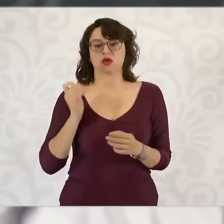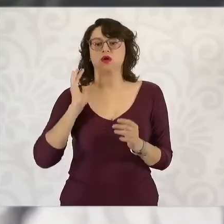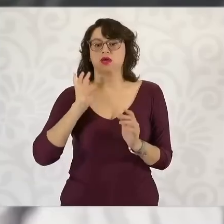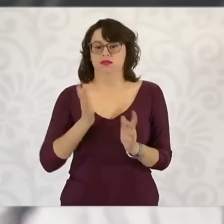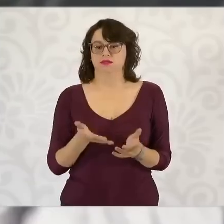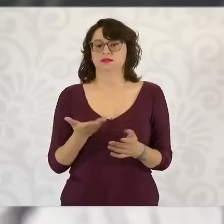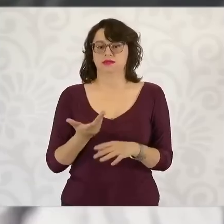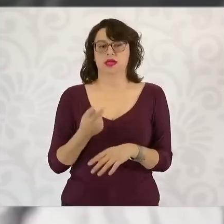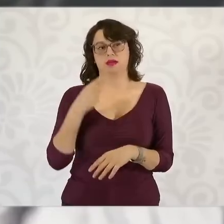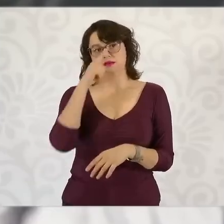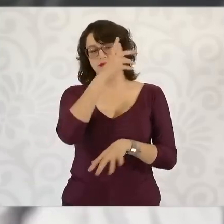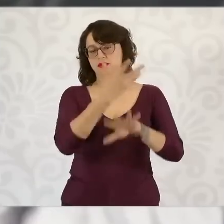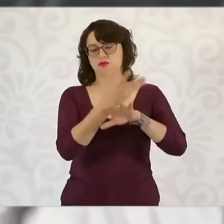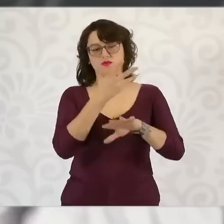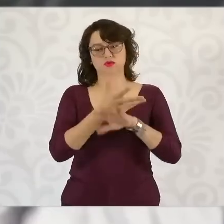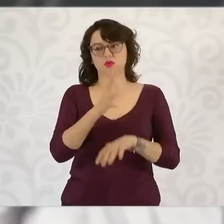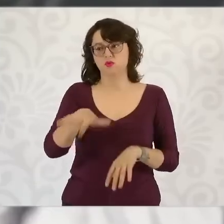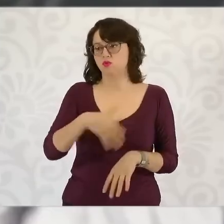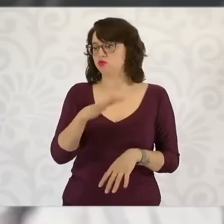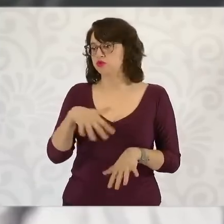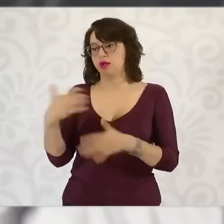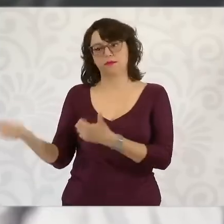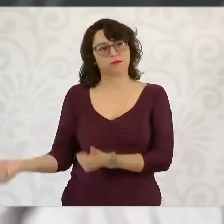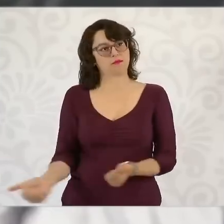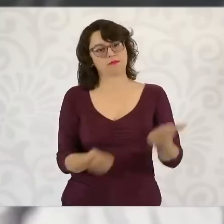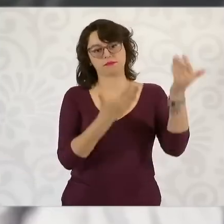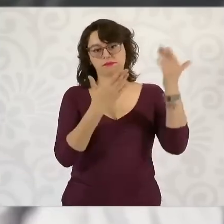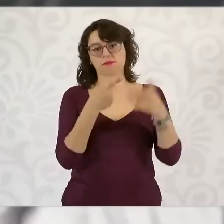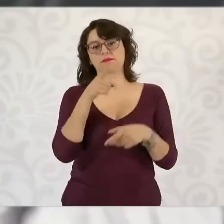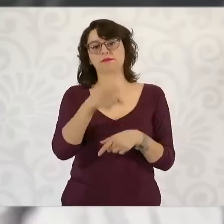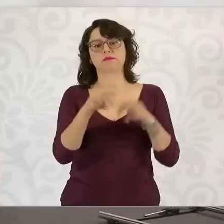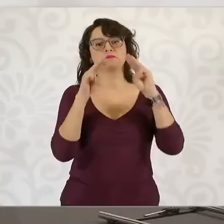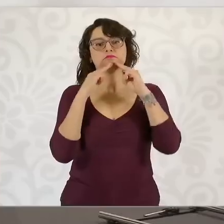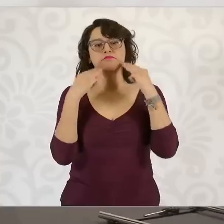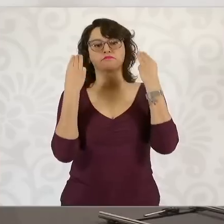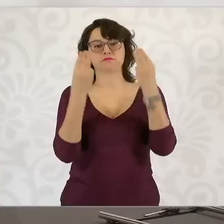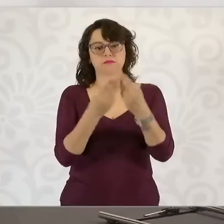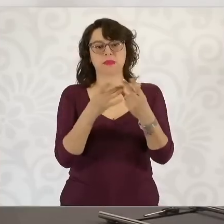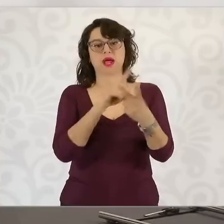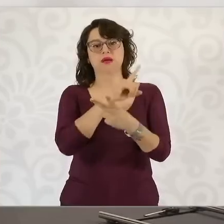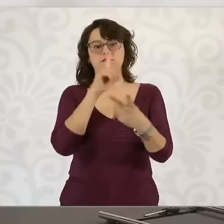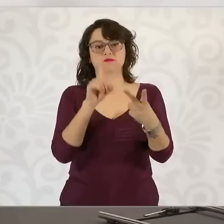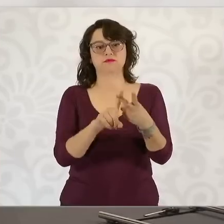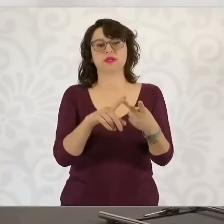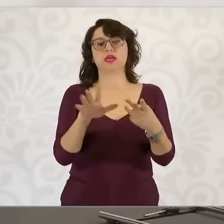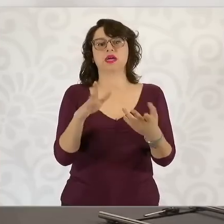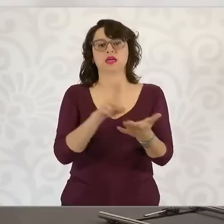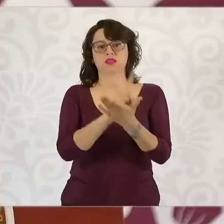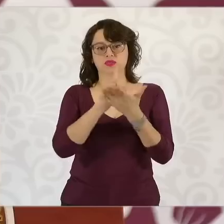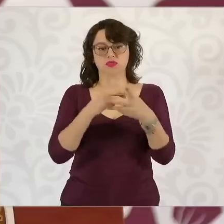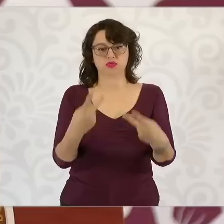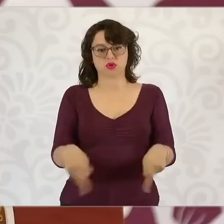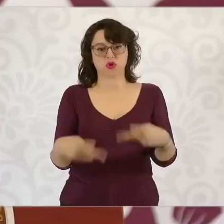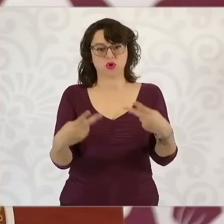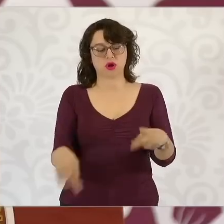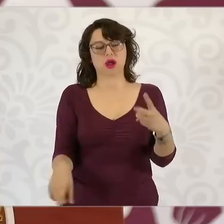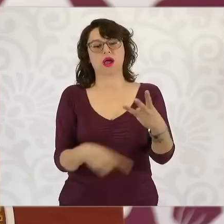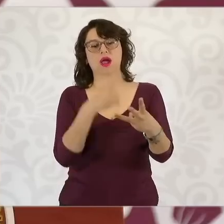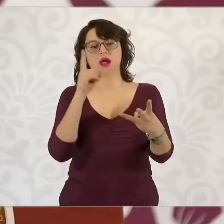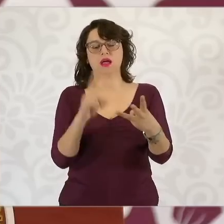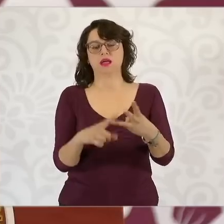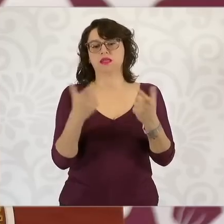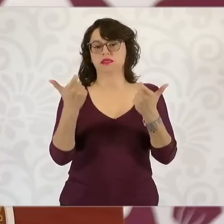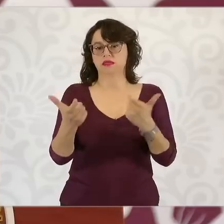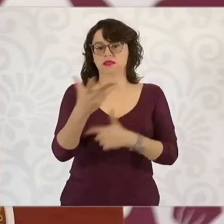de extradición a los Estados Unidos por los delitos de asociación delictuosa, delitos contra la salud y operaciones con recursos de